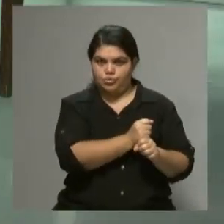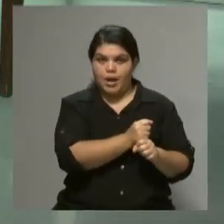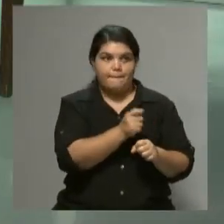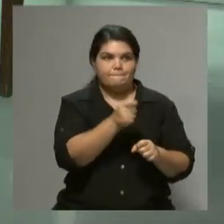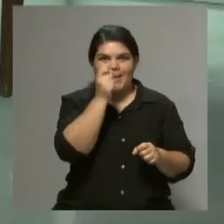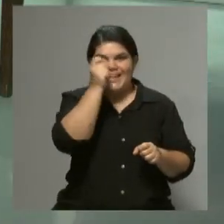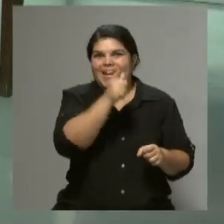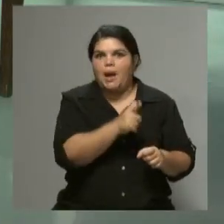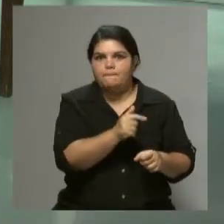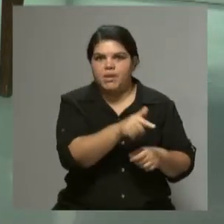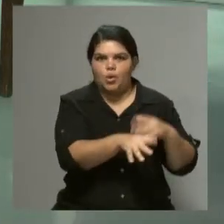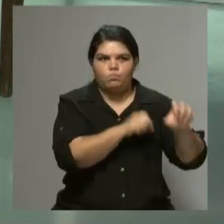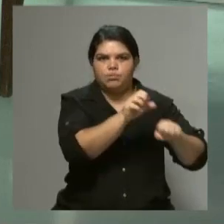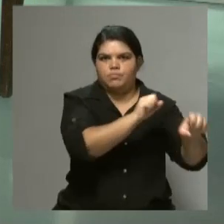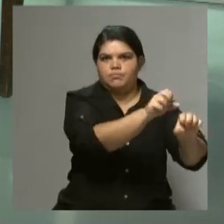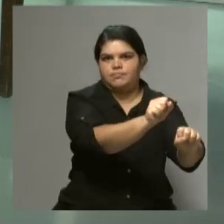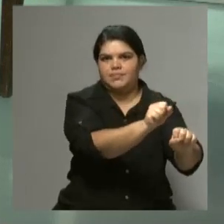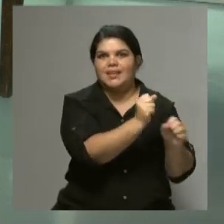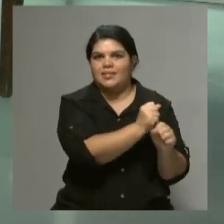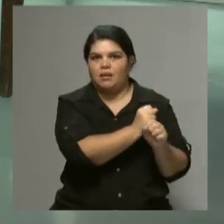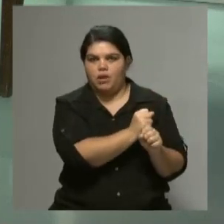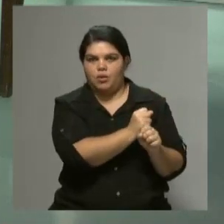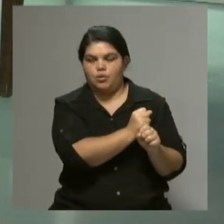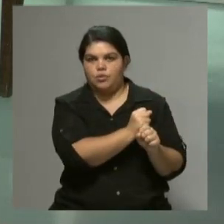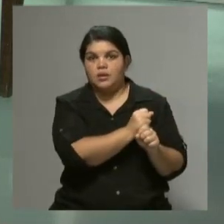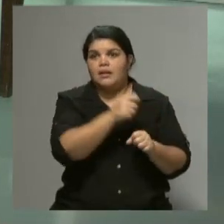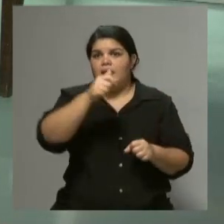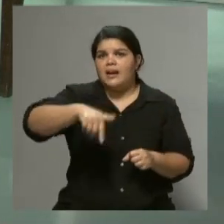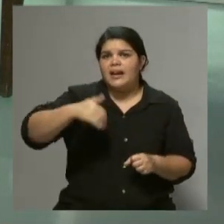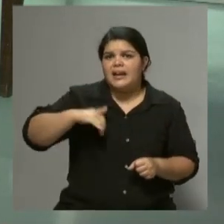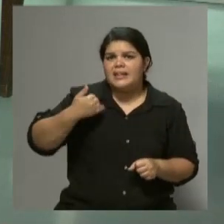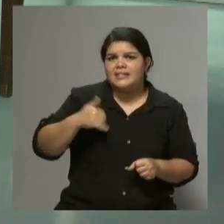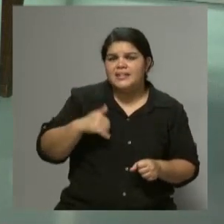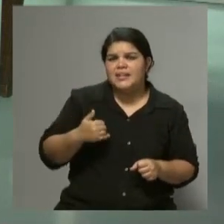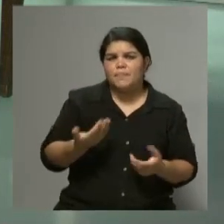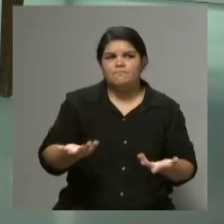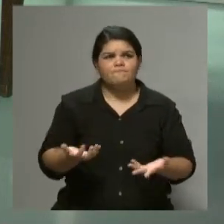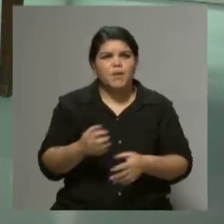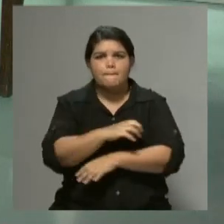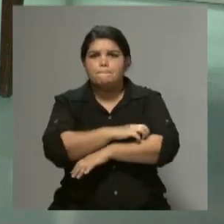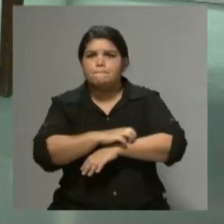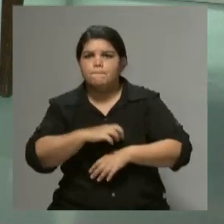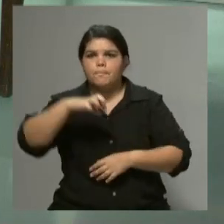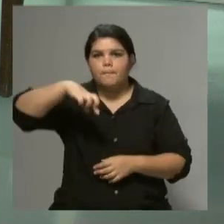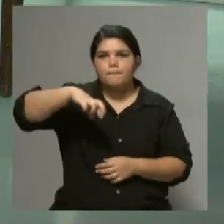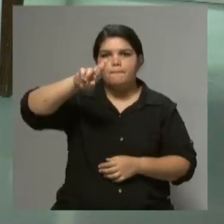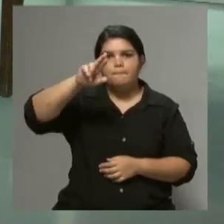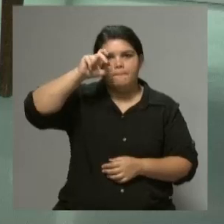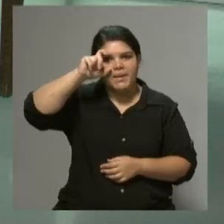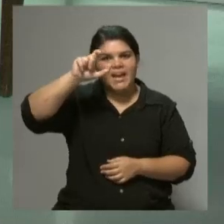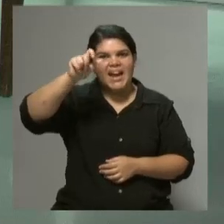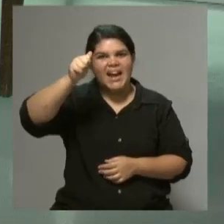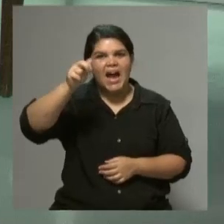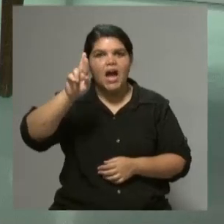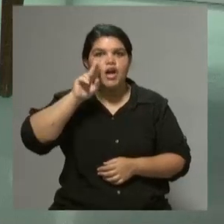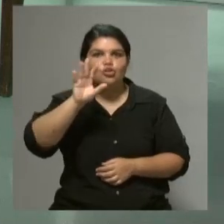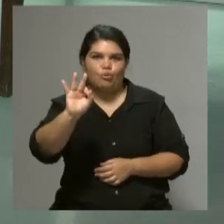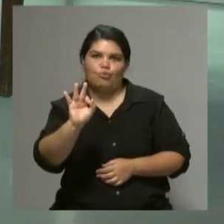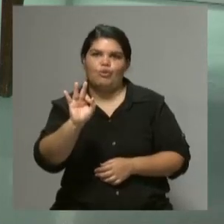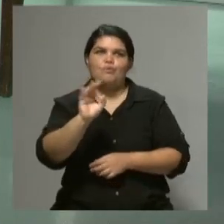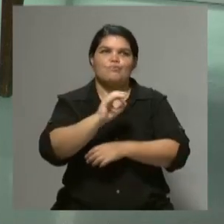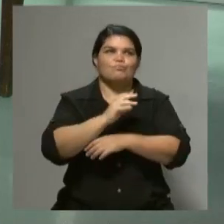una situación de precarización laboral en la Argentina que lamentablemente somos mal ejemplo en el mundo por eso. ¿Puede cambiar esta situación?